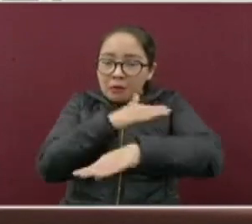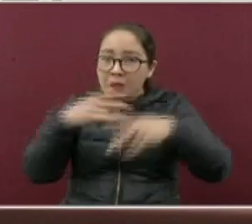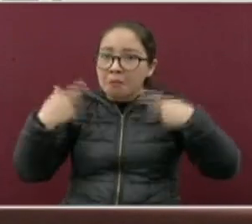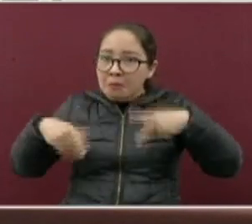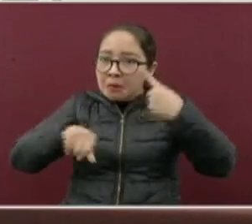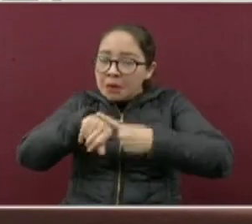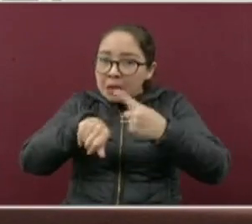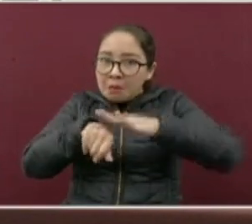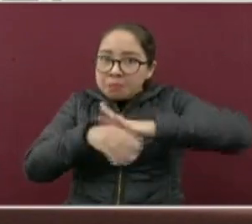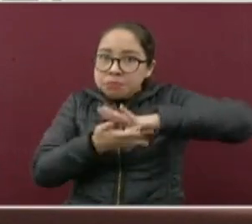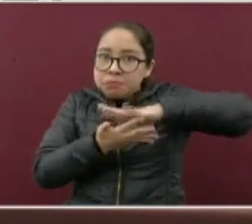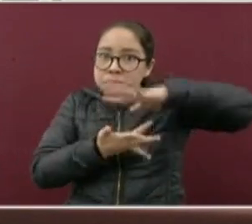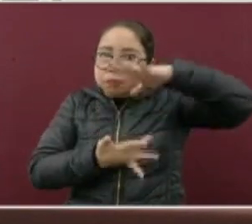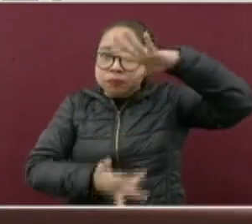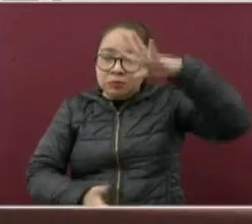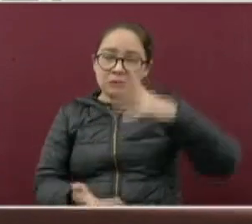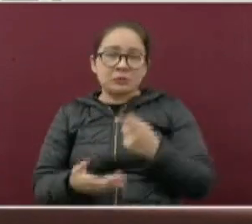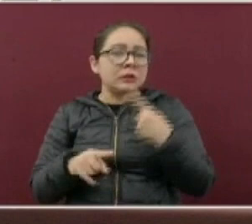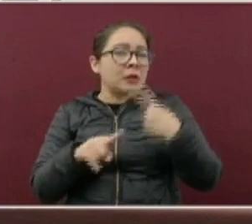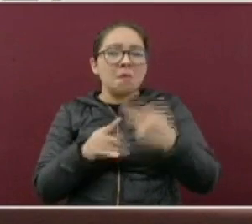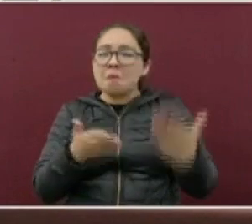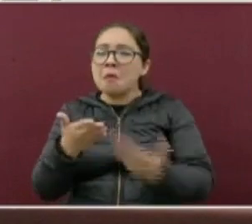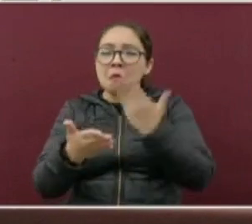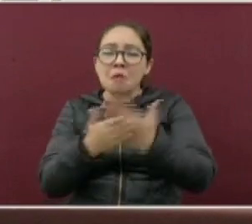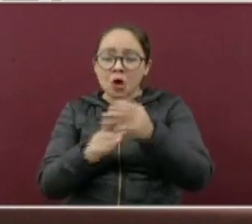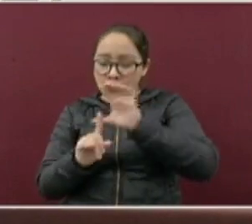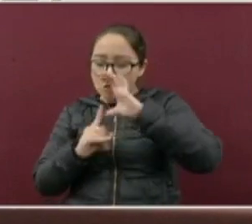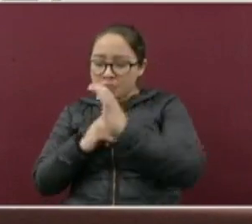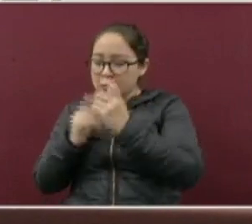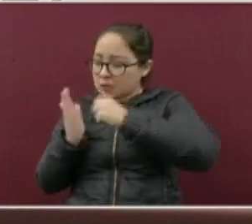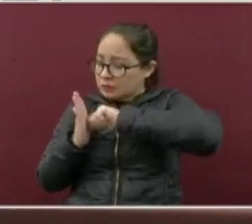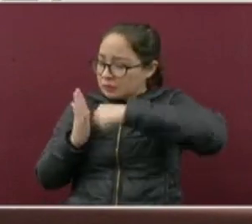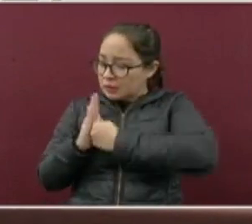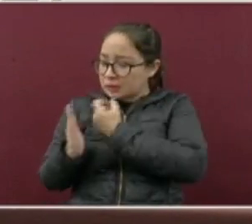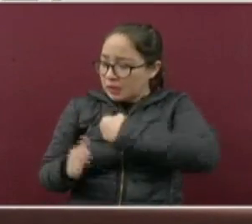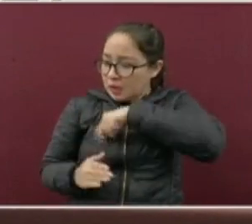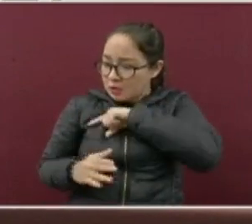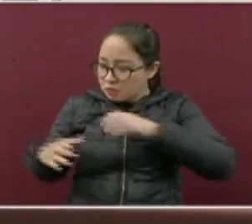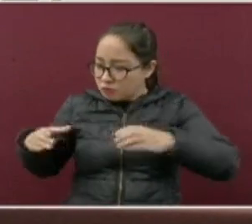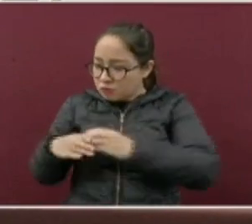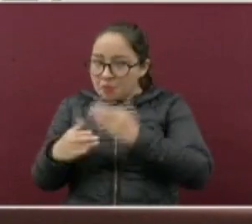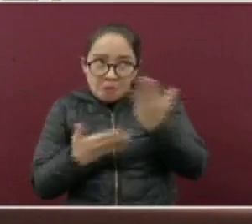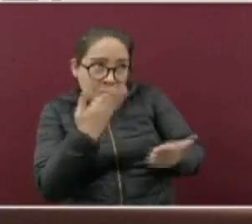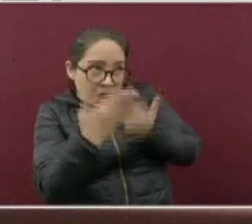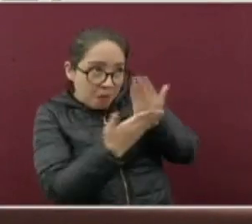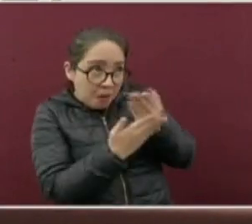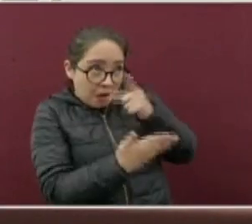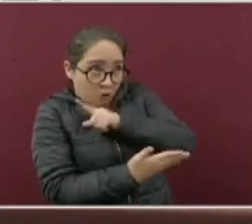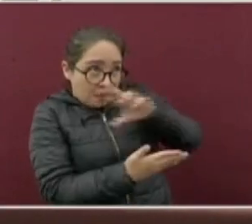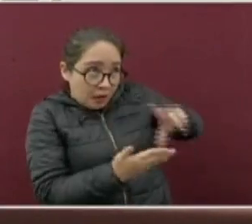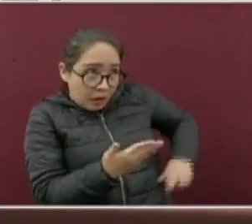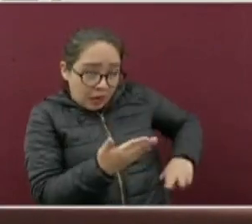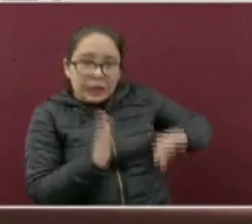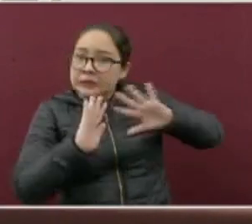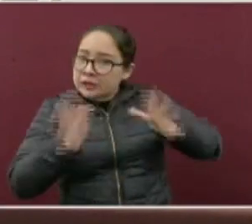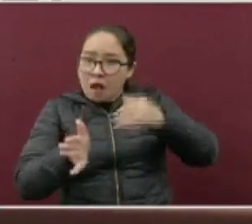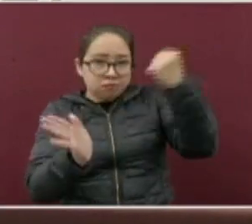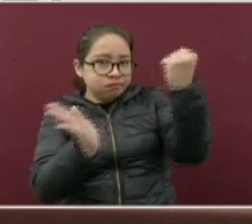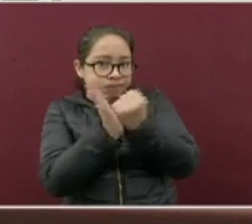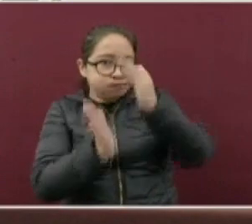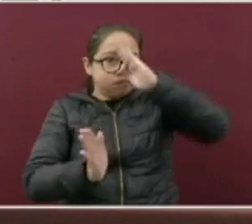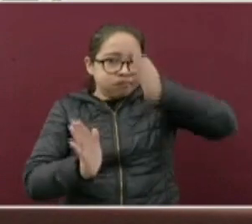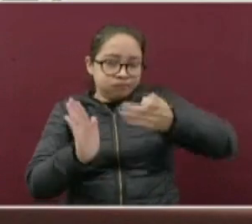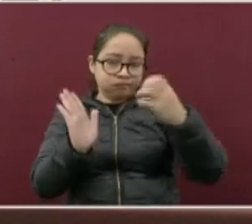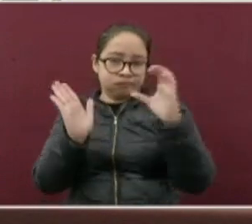decreto propuesto por el Comité Técnico al gobernador y que ya está en la Gaceta Oficial